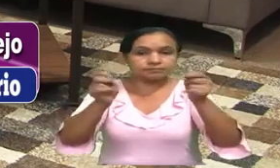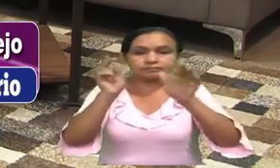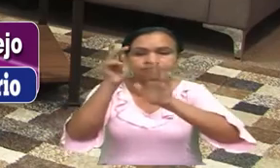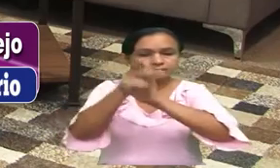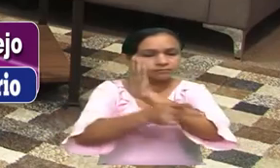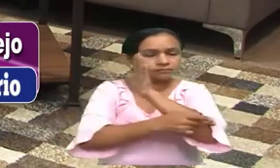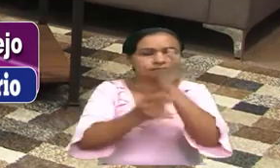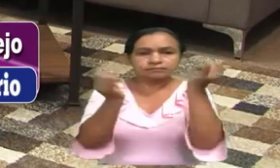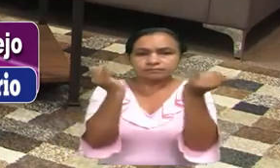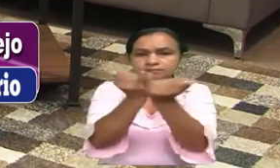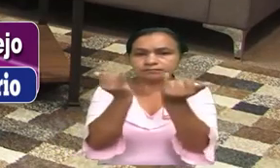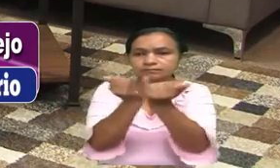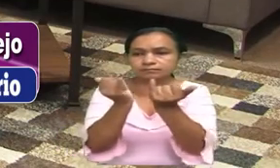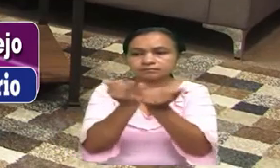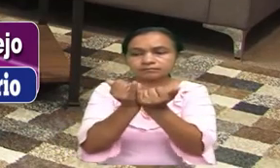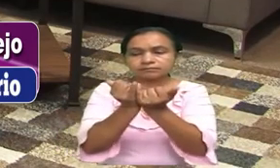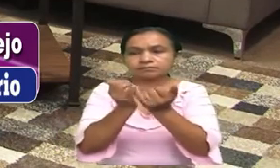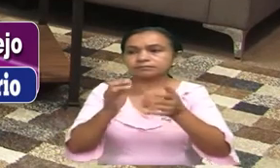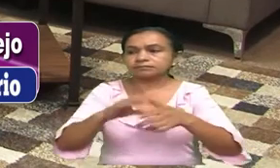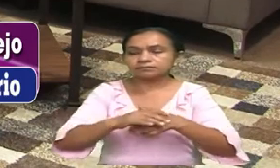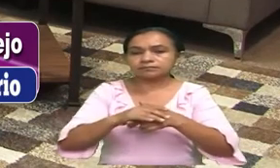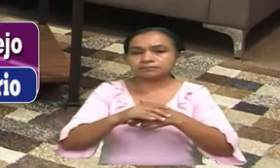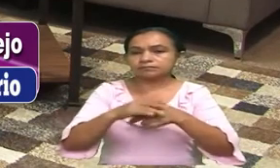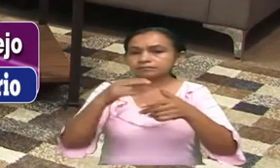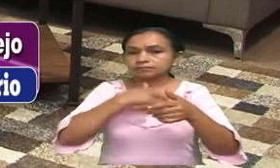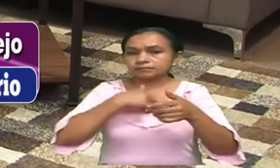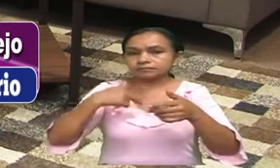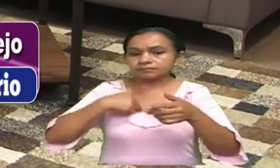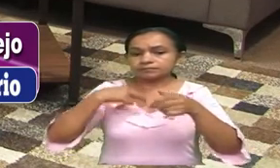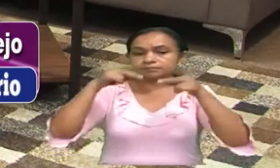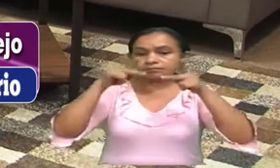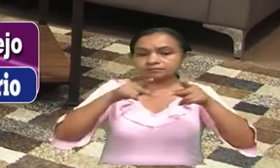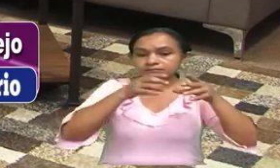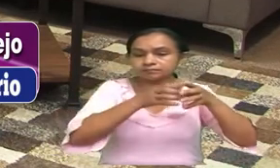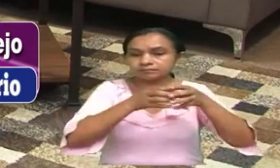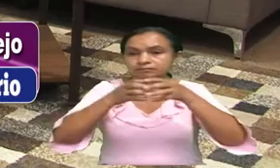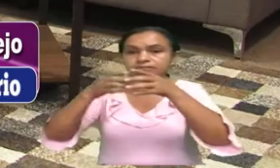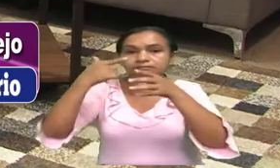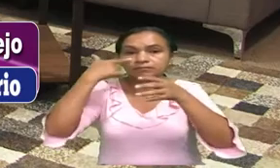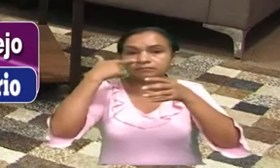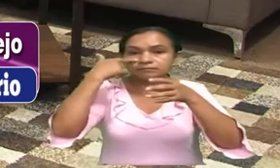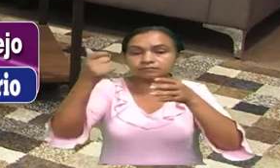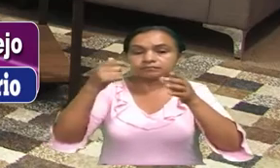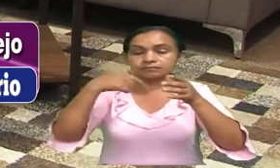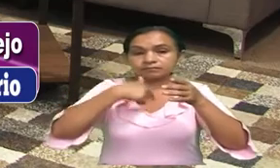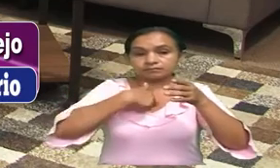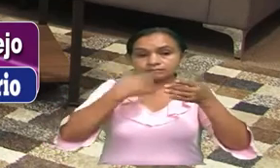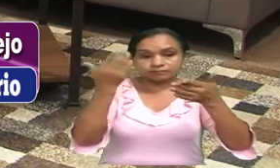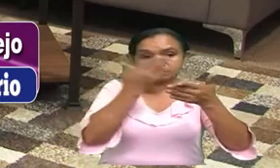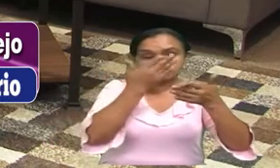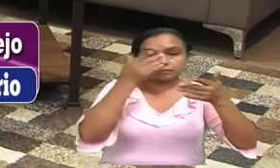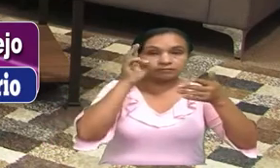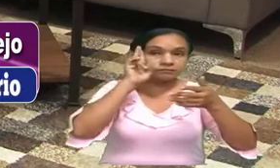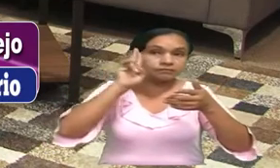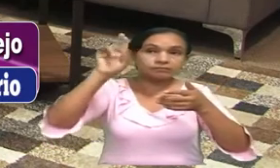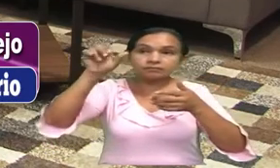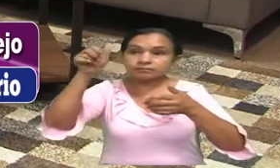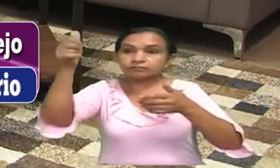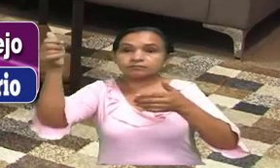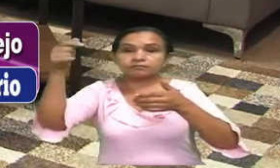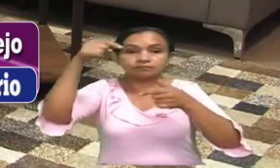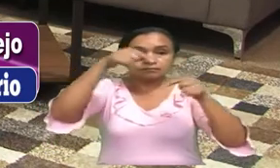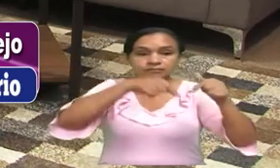país, por la movilidad que hay. Entonces, ¿cómo se reconocen los créditos que ha hecho un estudiante en otra universidad? Entonces,